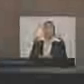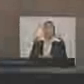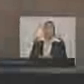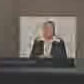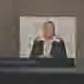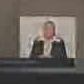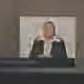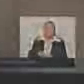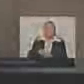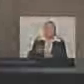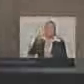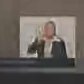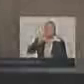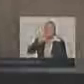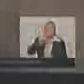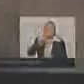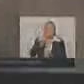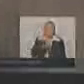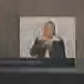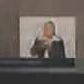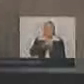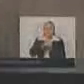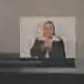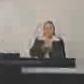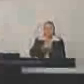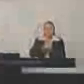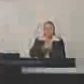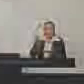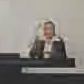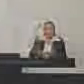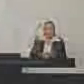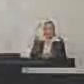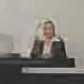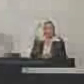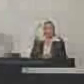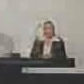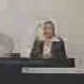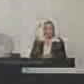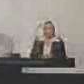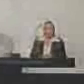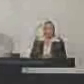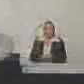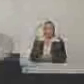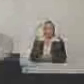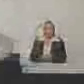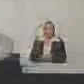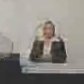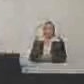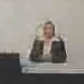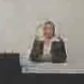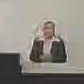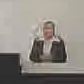Yolanda Elena Tobar Ortega, candidata del partido Nueva Alianza. Buenas tardes.